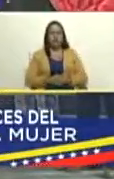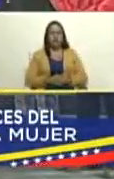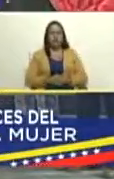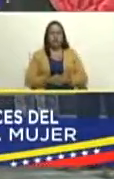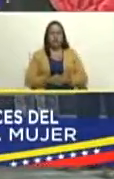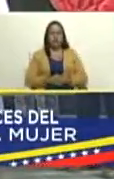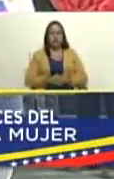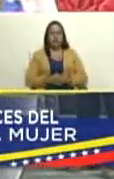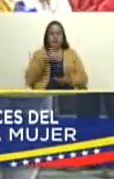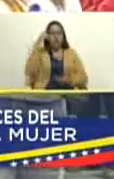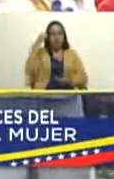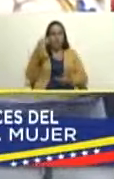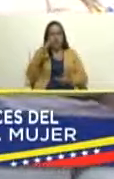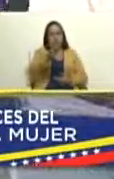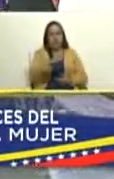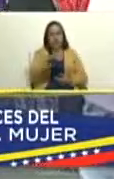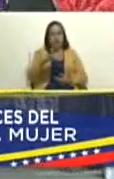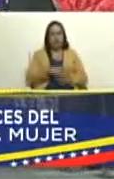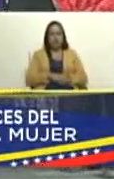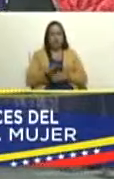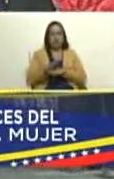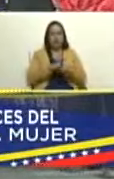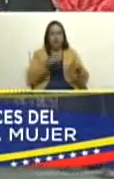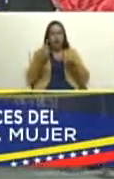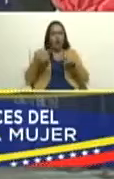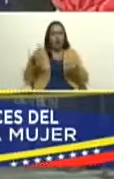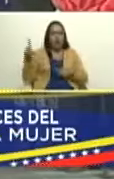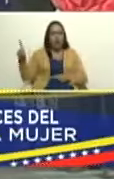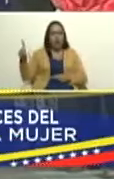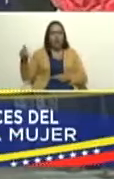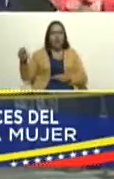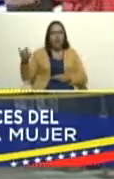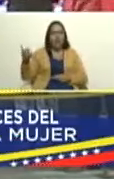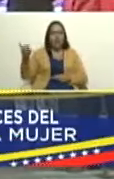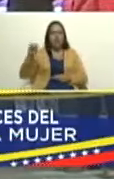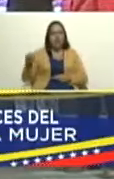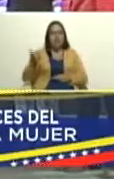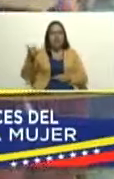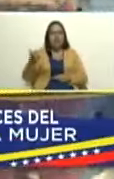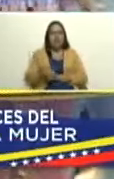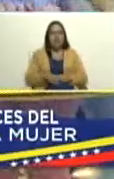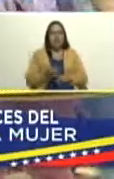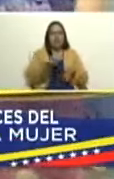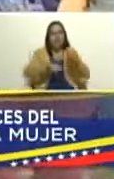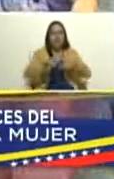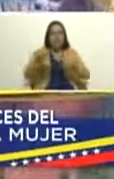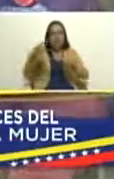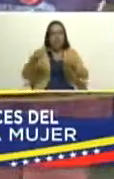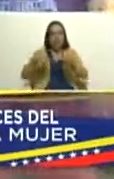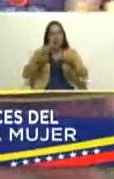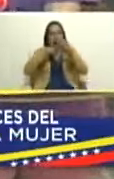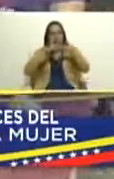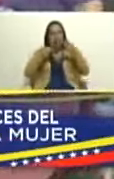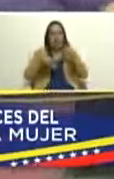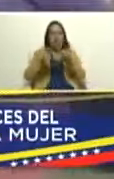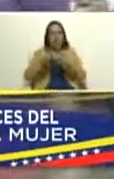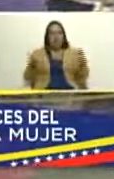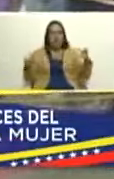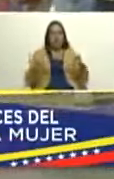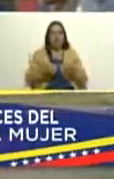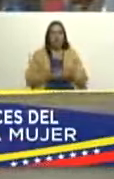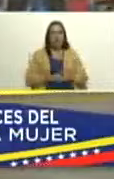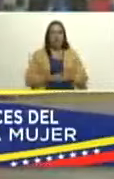Dios la bendiga. Deisy Karina Ramos Hernández, venta de víveres en general.